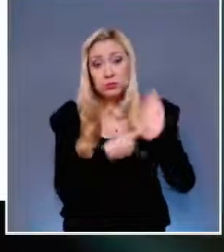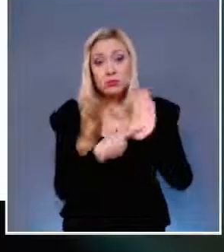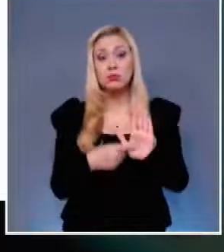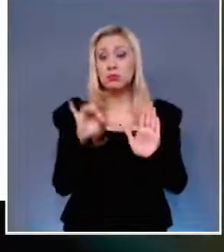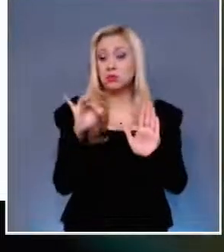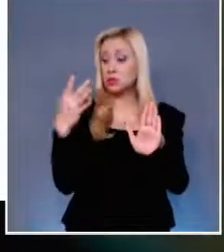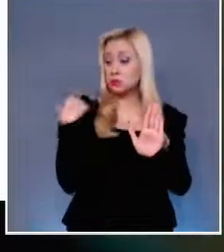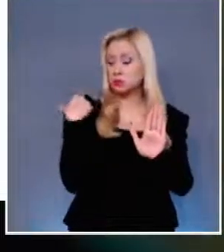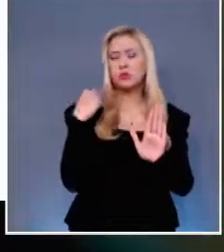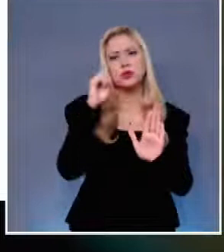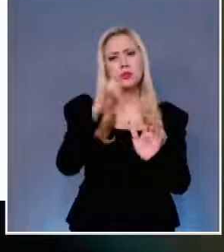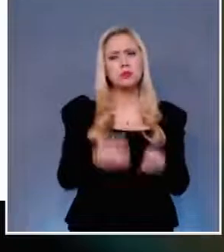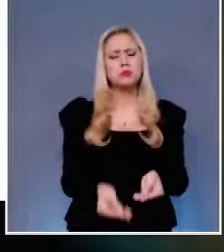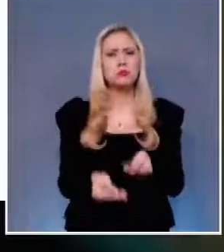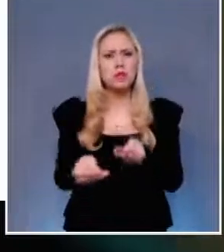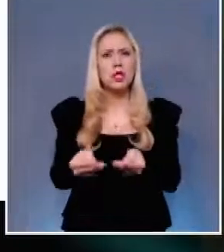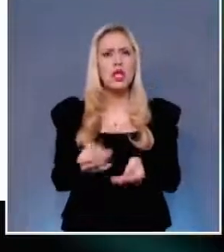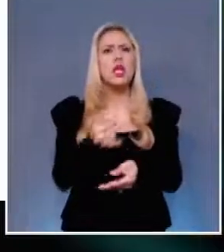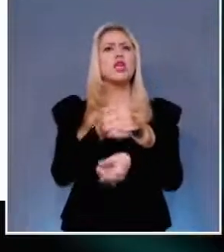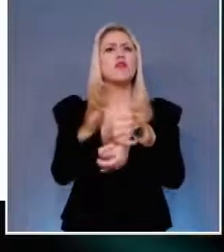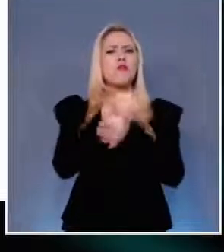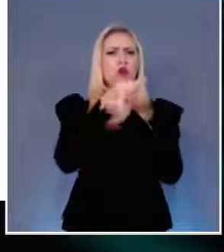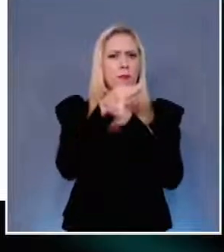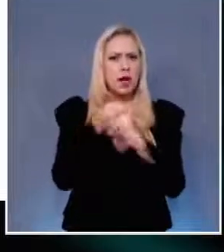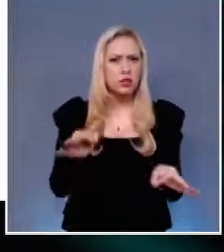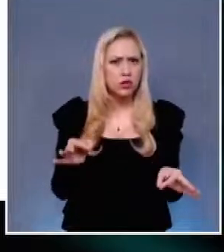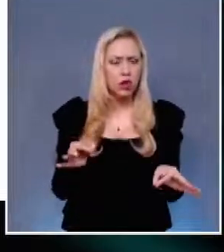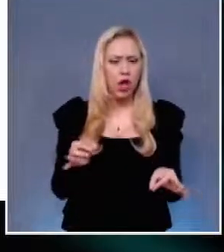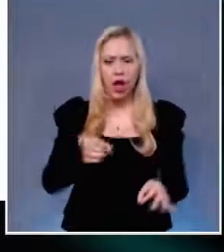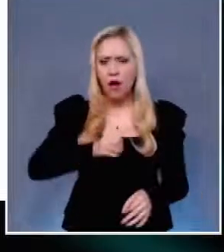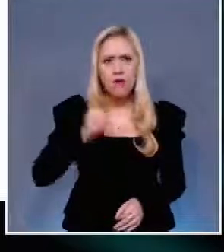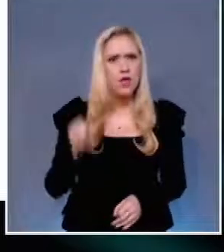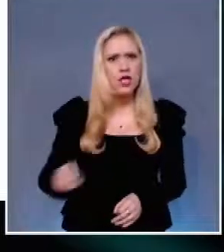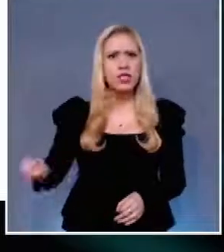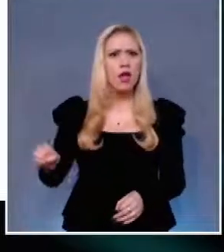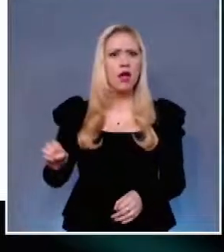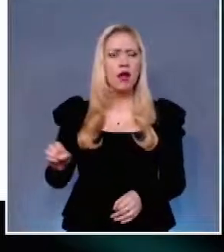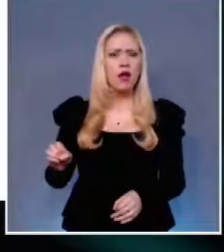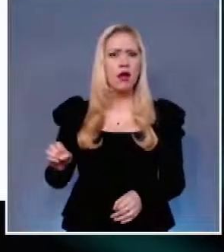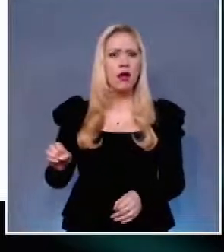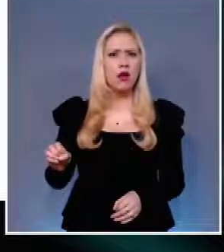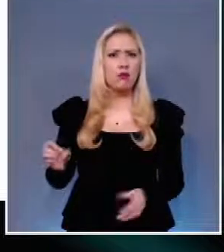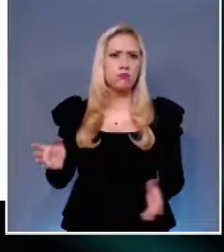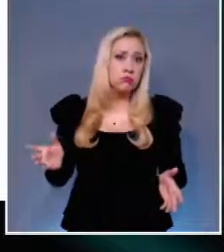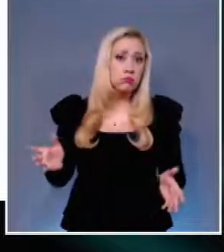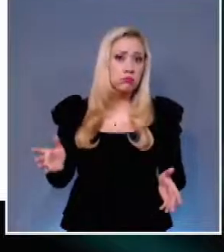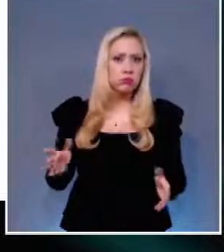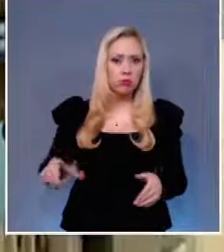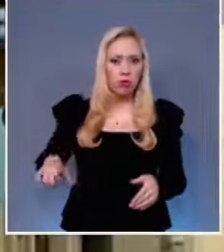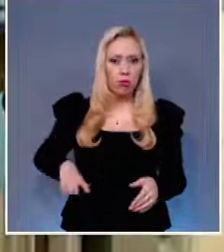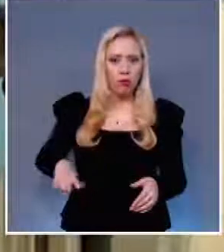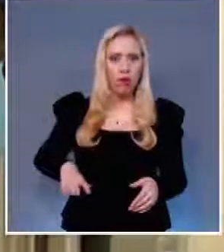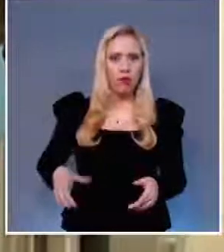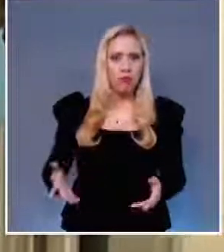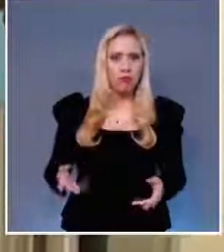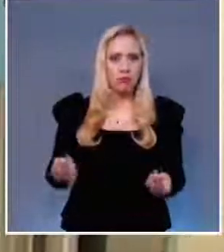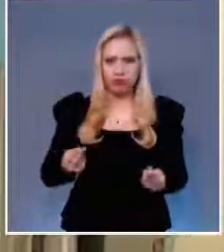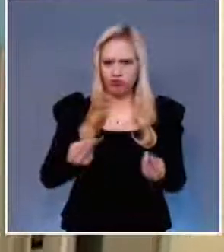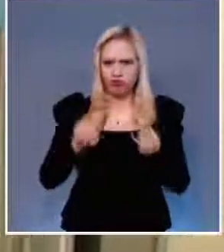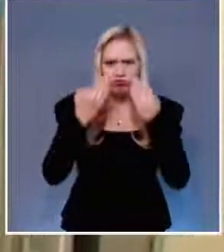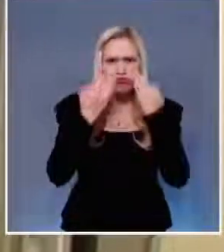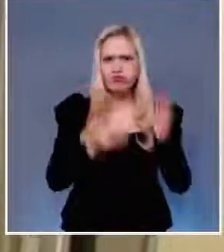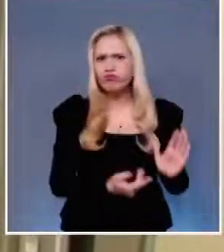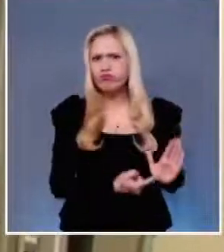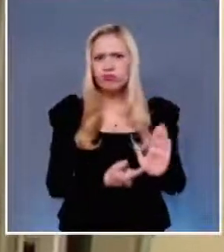si la información gubernamental fuera del servidor público. A eso se refiere el principio de máxima publicidad. El